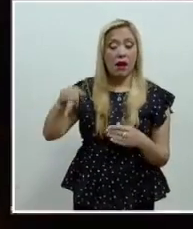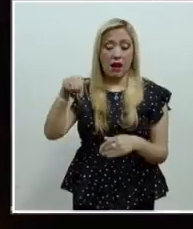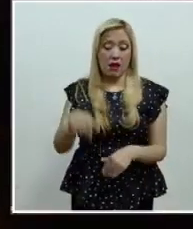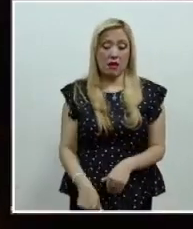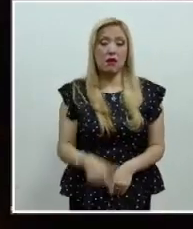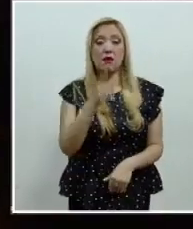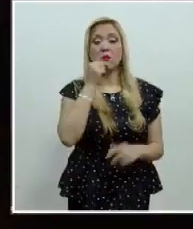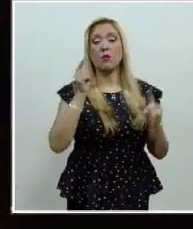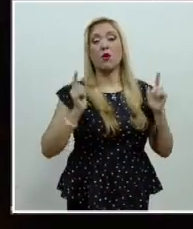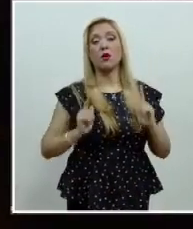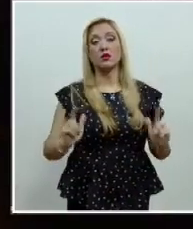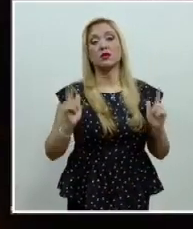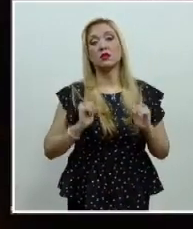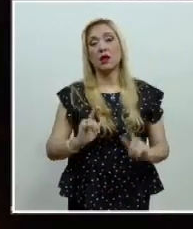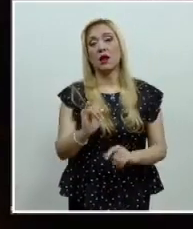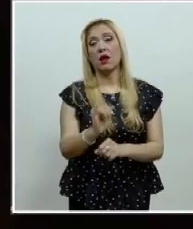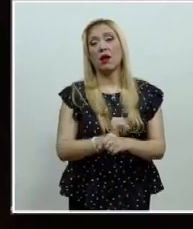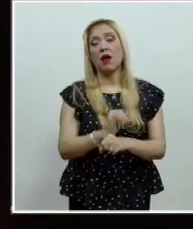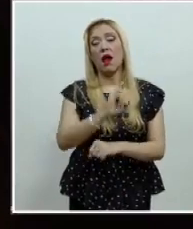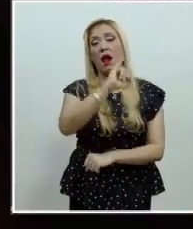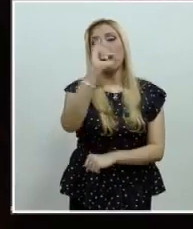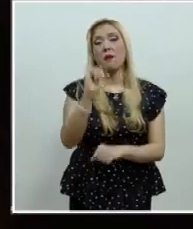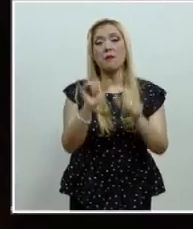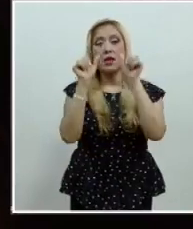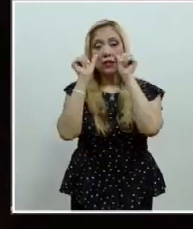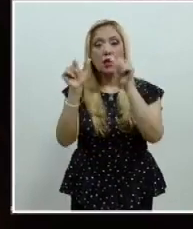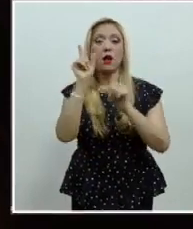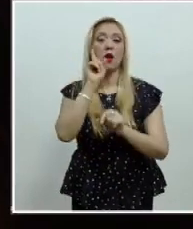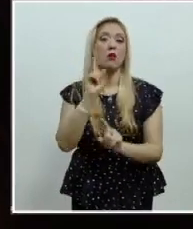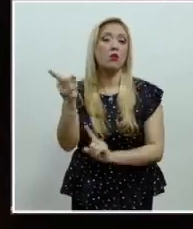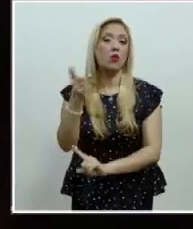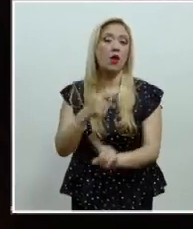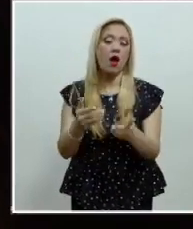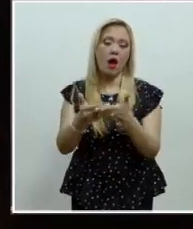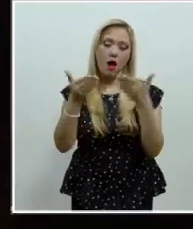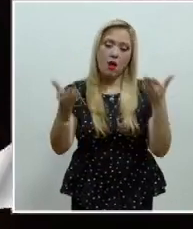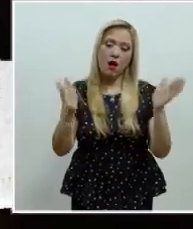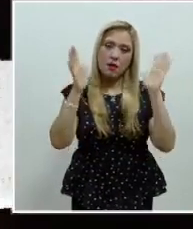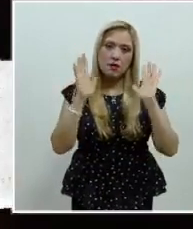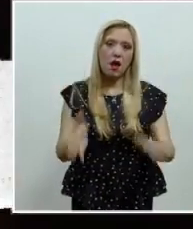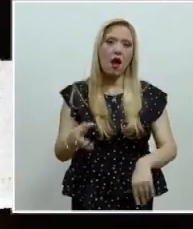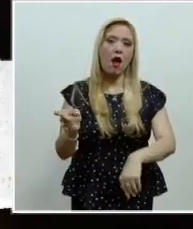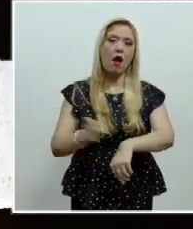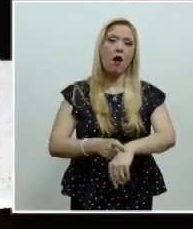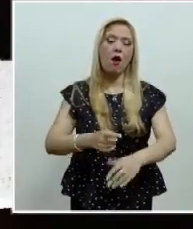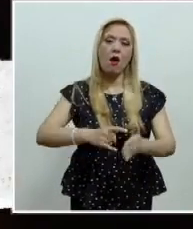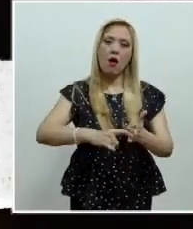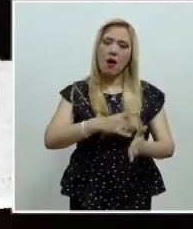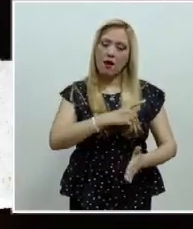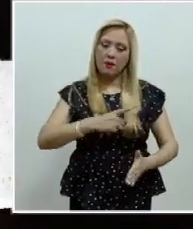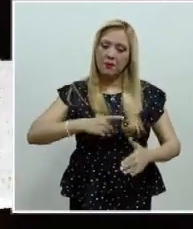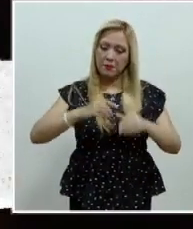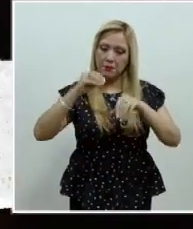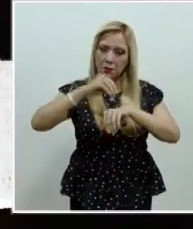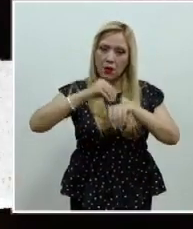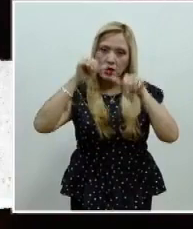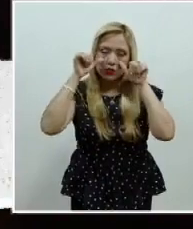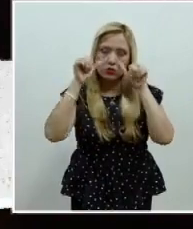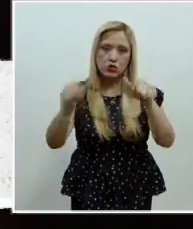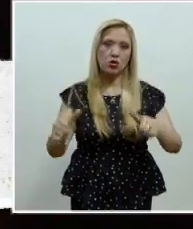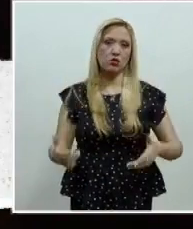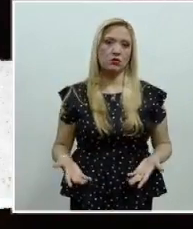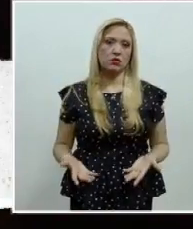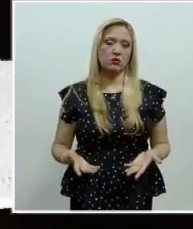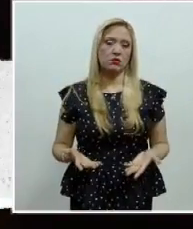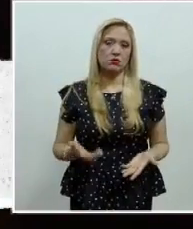la Fiscalía, una deuda histórica con las mujeres. Creo que es la manera en que podemos,